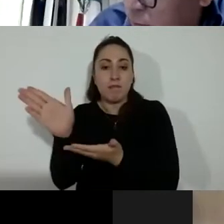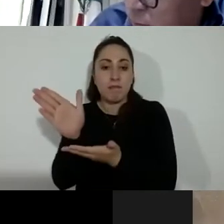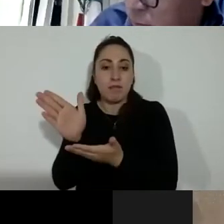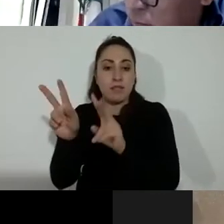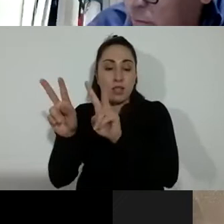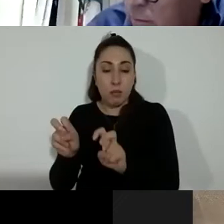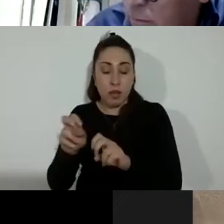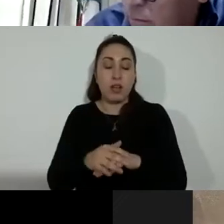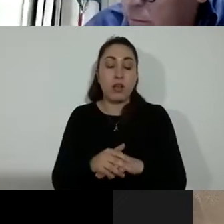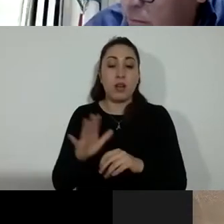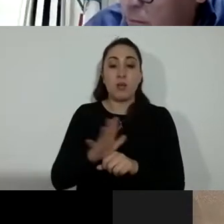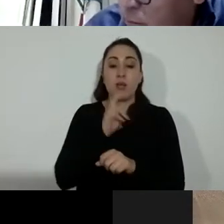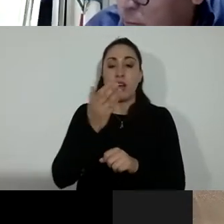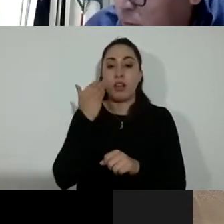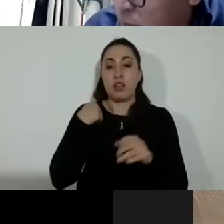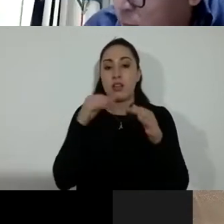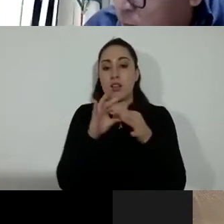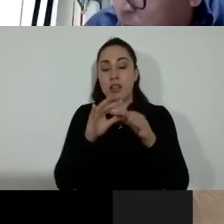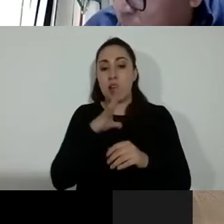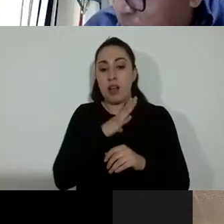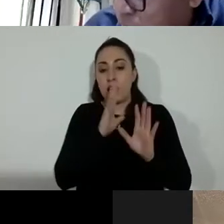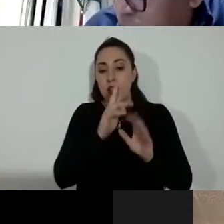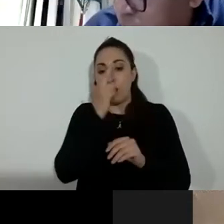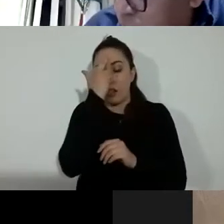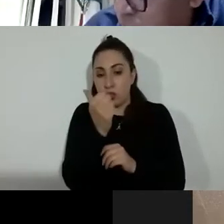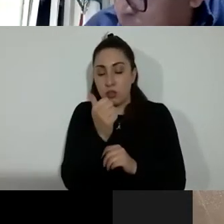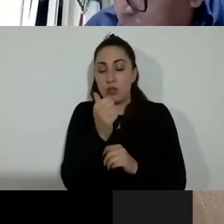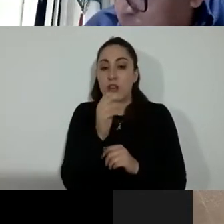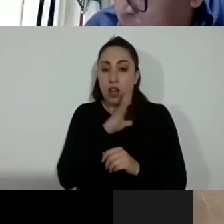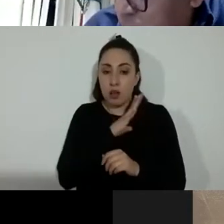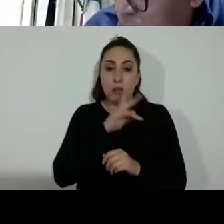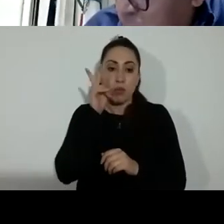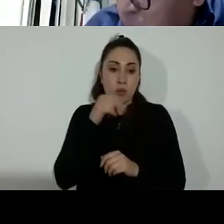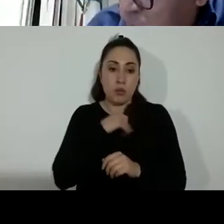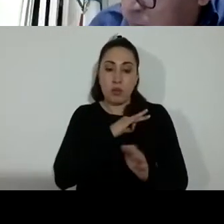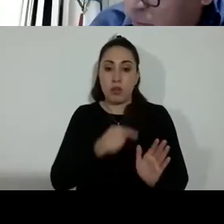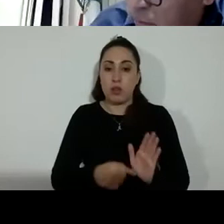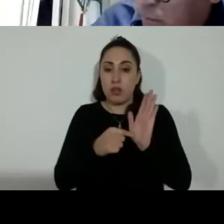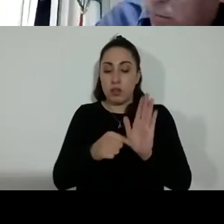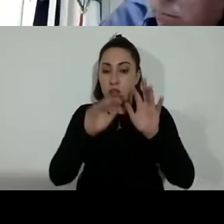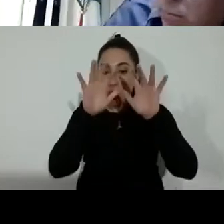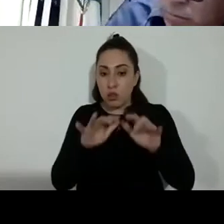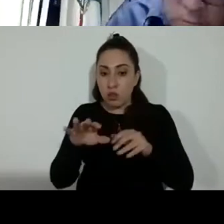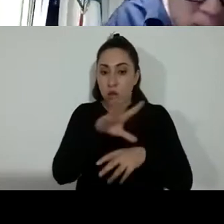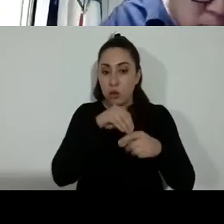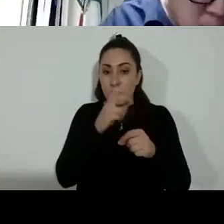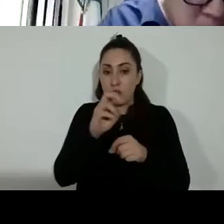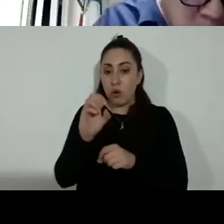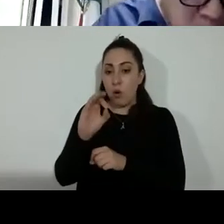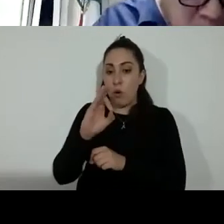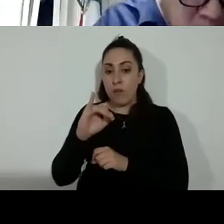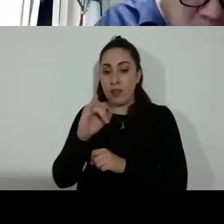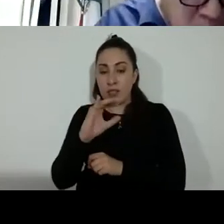que, como les decía, hay precedentes documentados, yo puedo compartirle a usted, señor presidente, si así